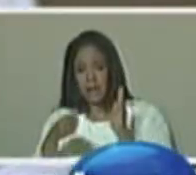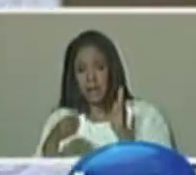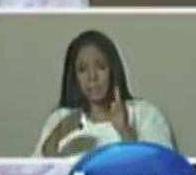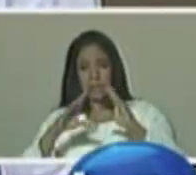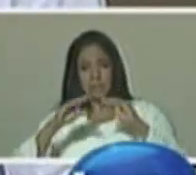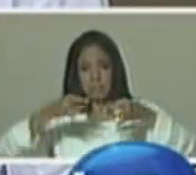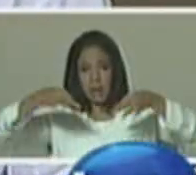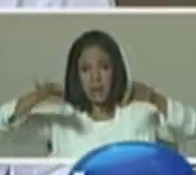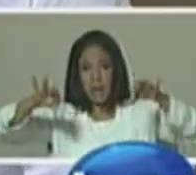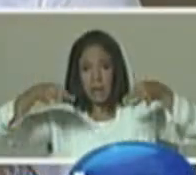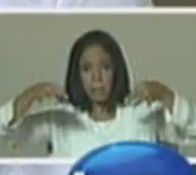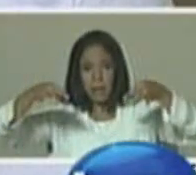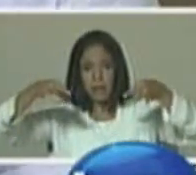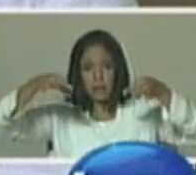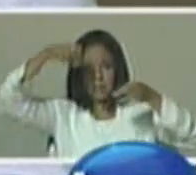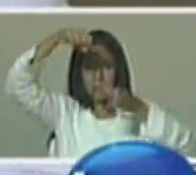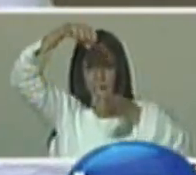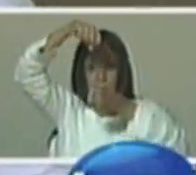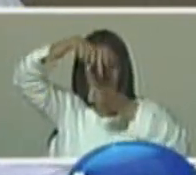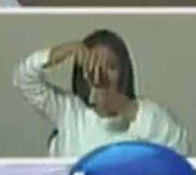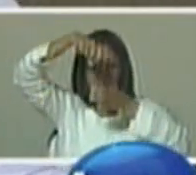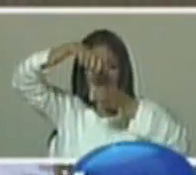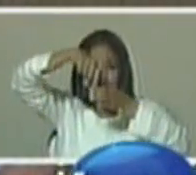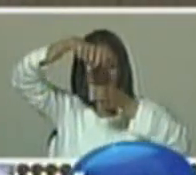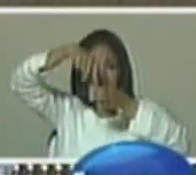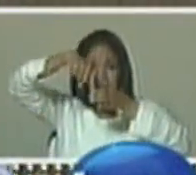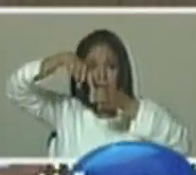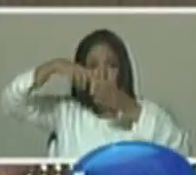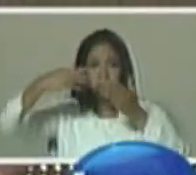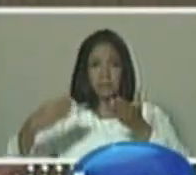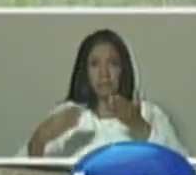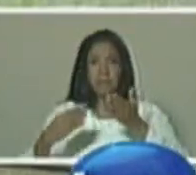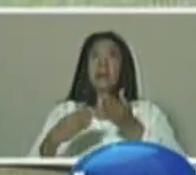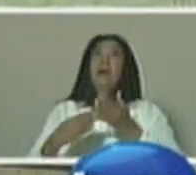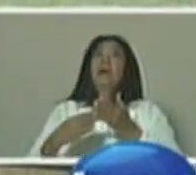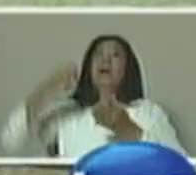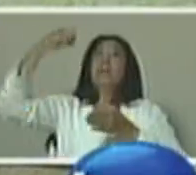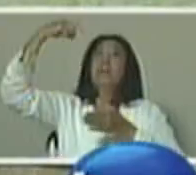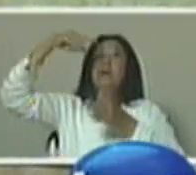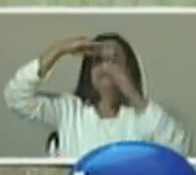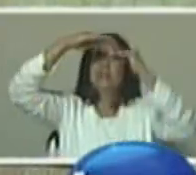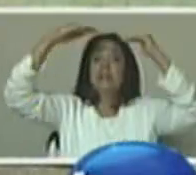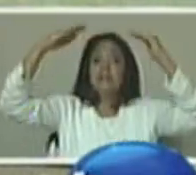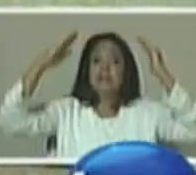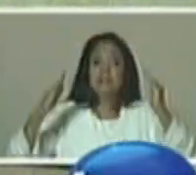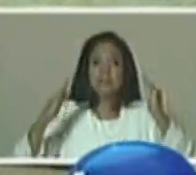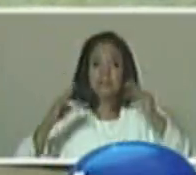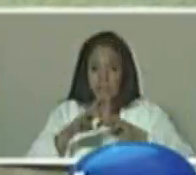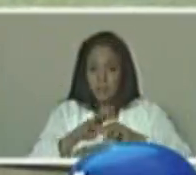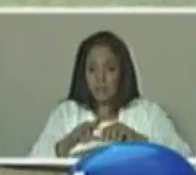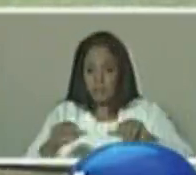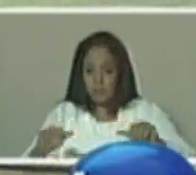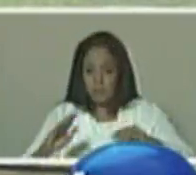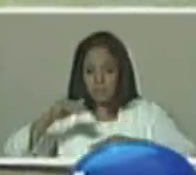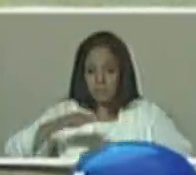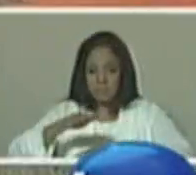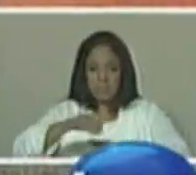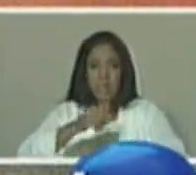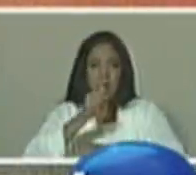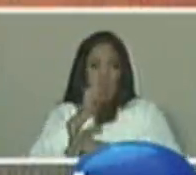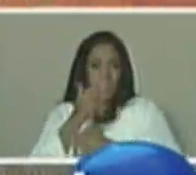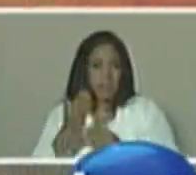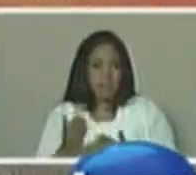hamaca, se filtra el agua por el techo, inundando nuestro suelo.